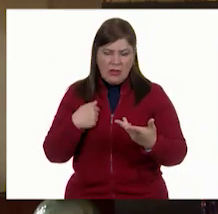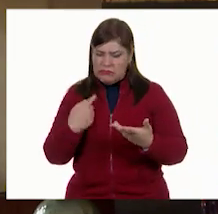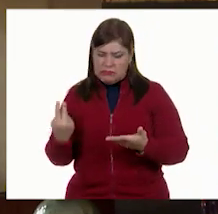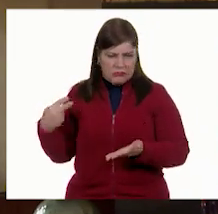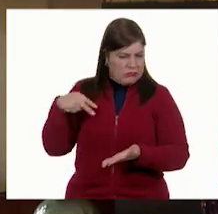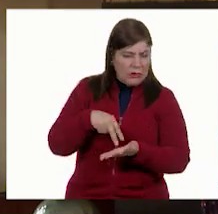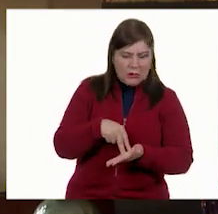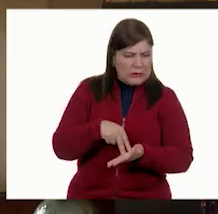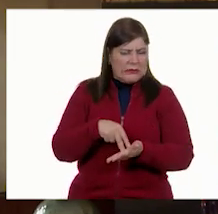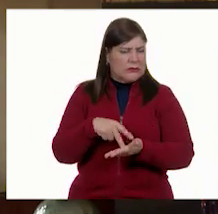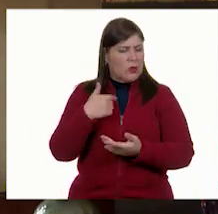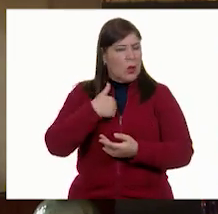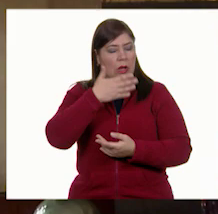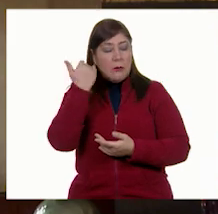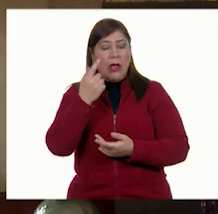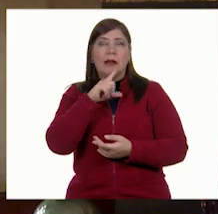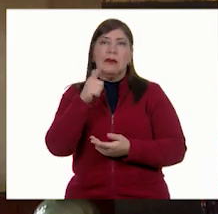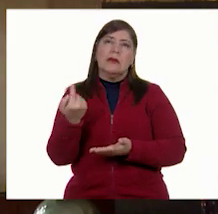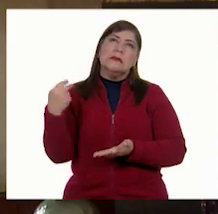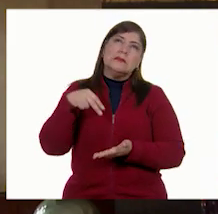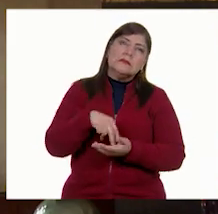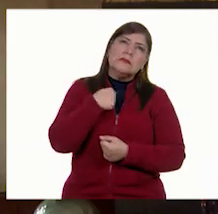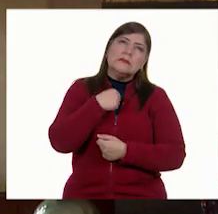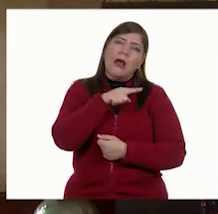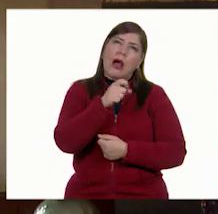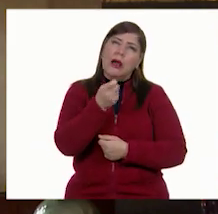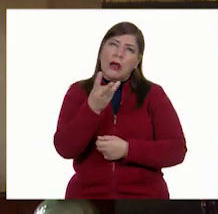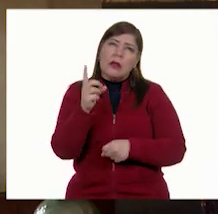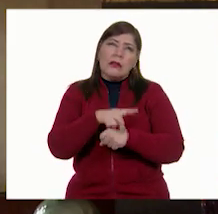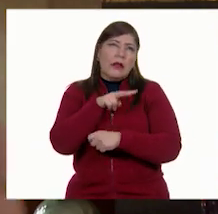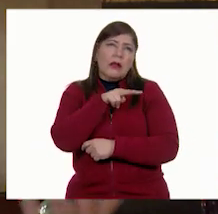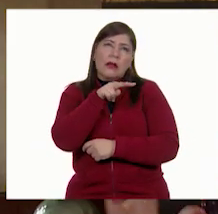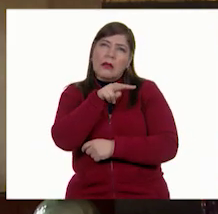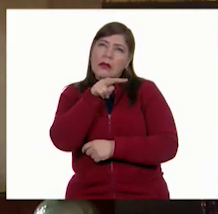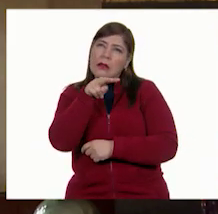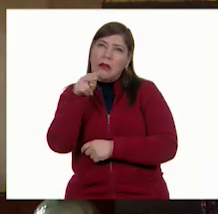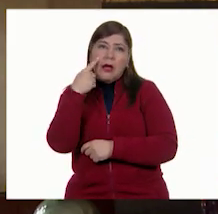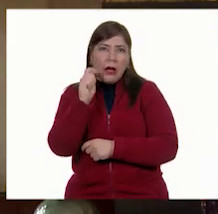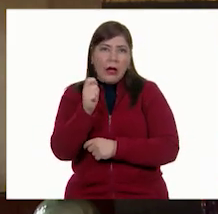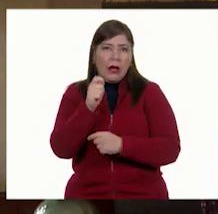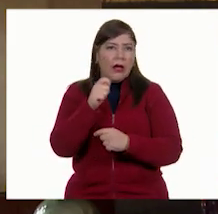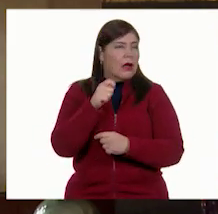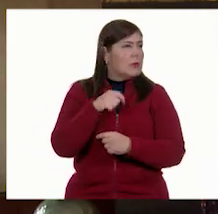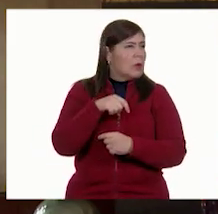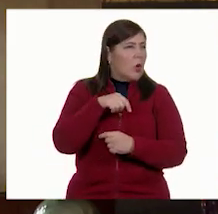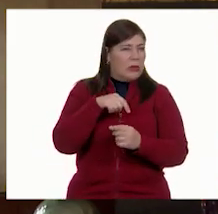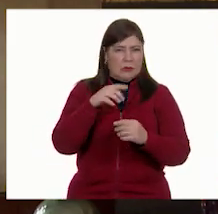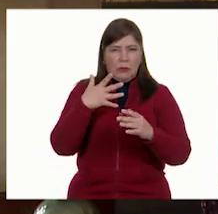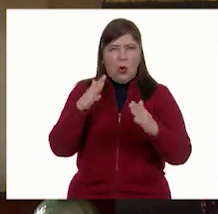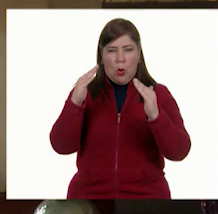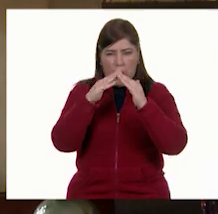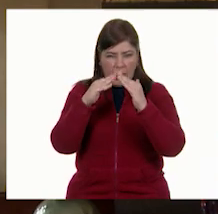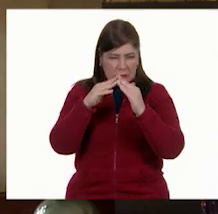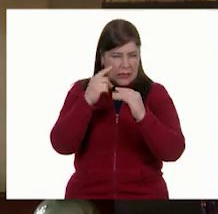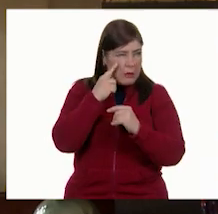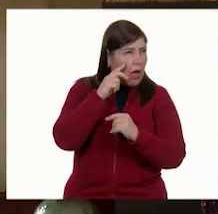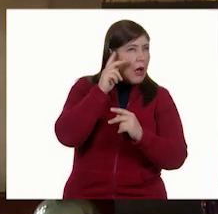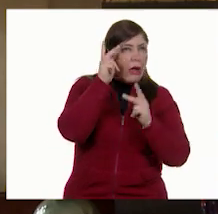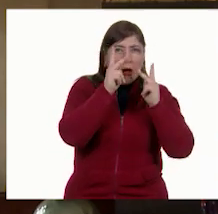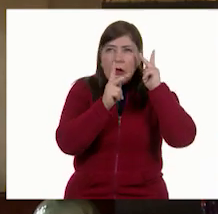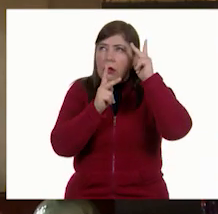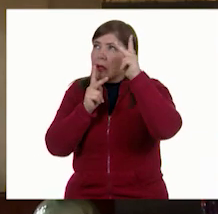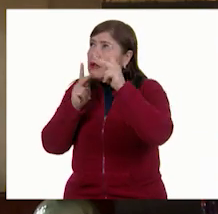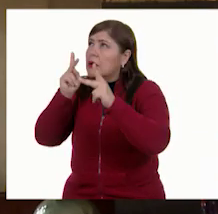hacer. Y se quedan aquí unos días y empiezan a recorrer la casa, a ver las colecciones,